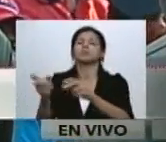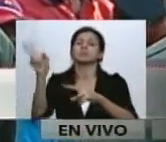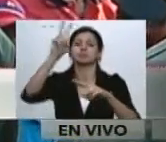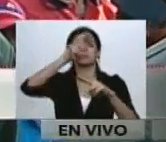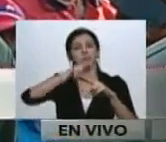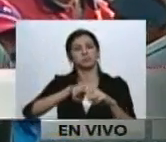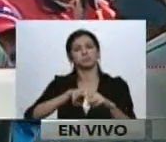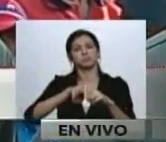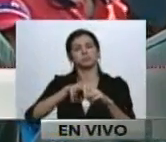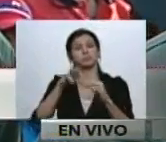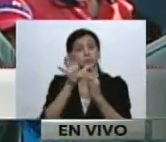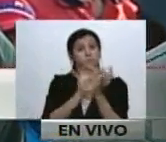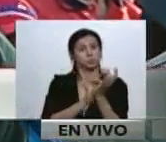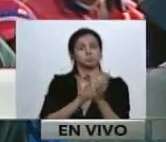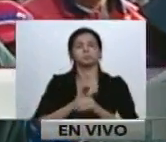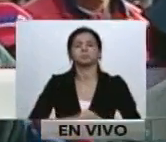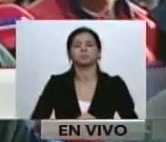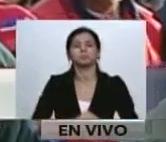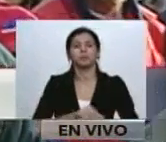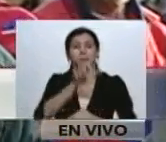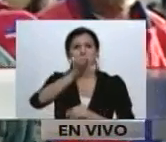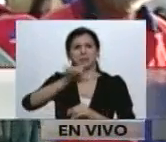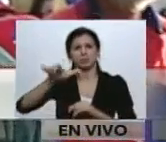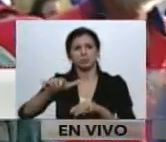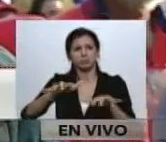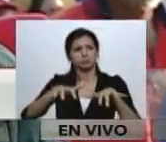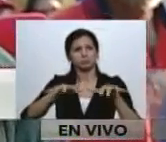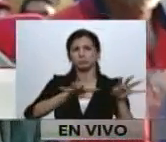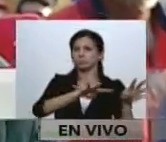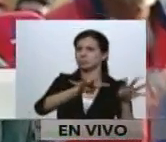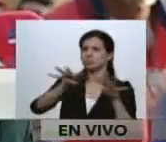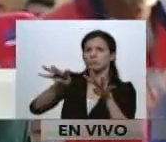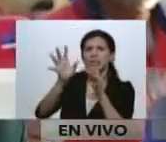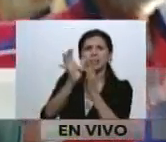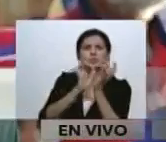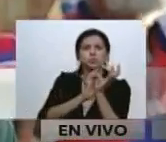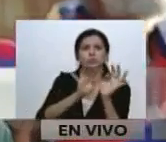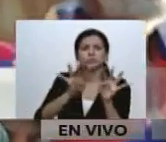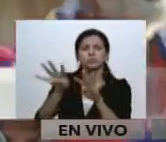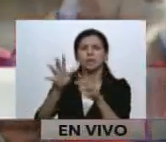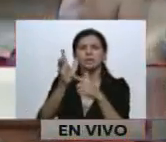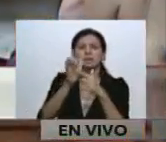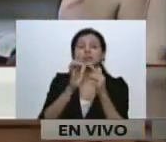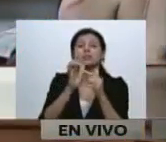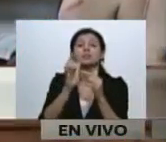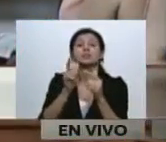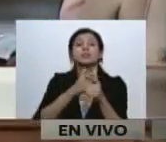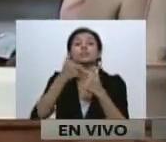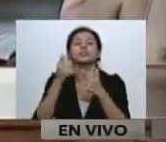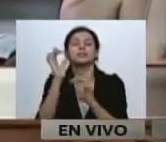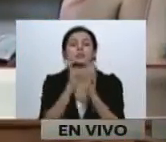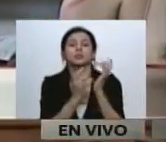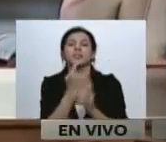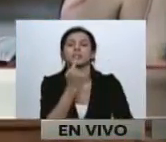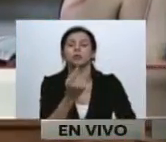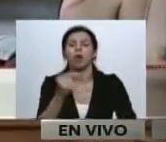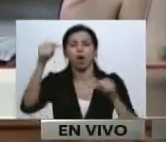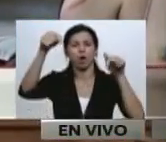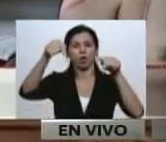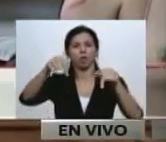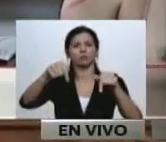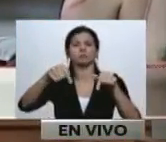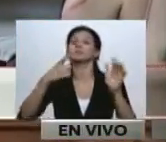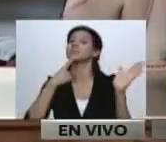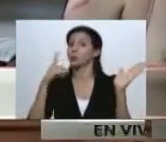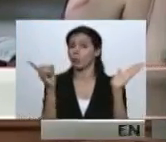sentó. Todos los que estaban en la sinagoga se quedaron mirándolo. Entonces Jesús les dijo: hoy se